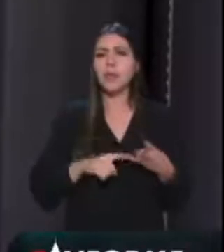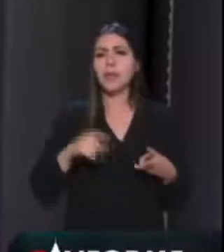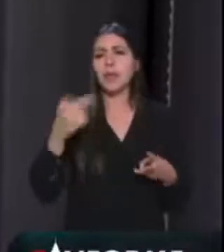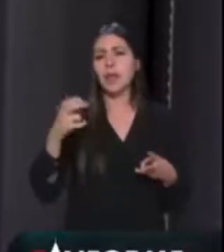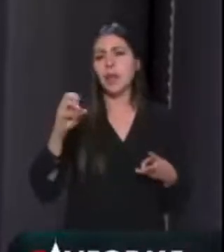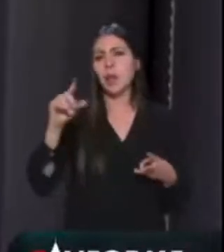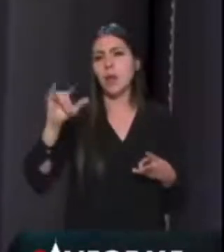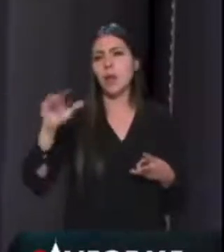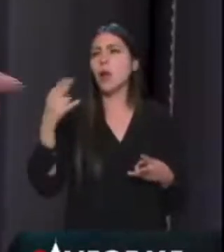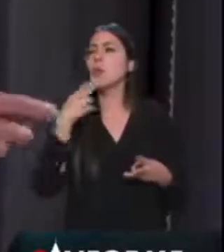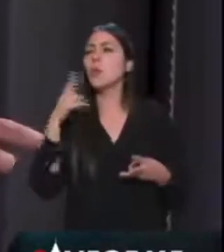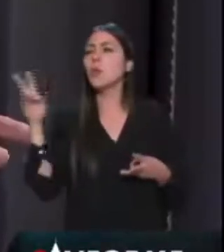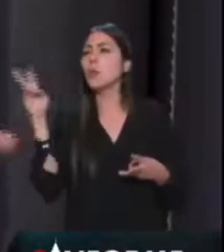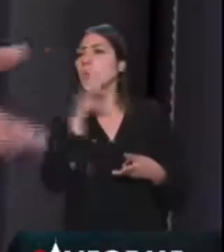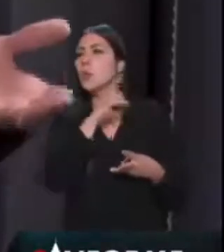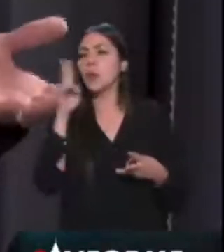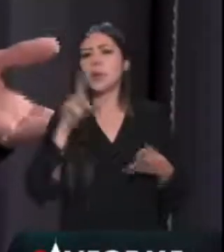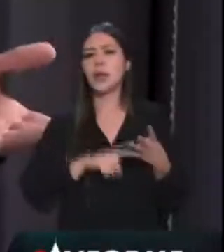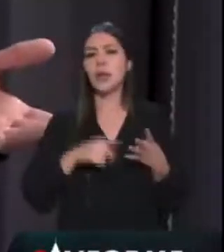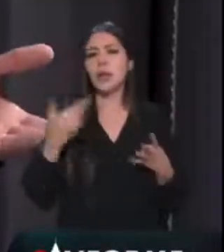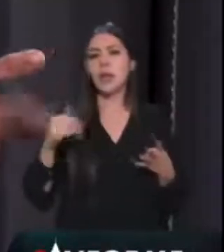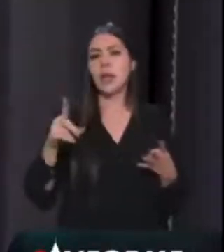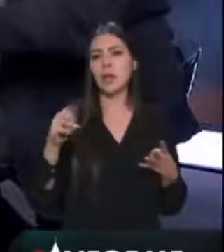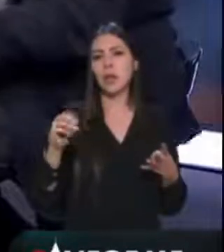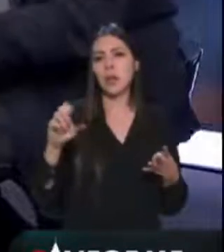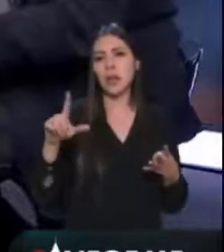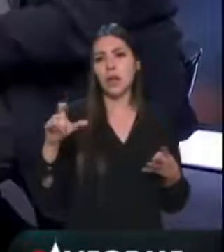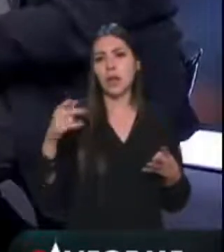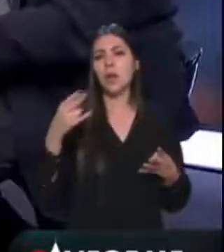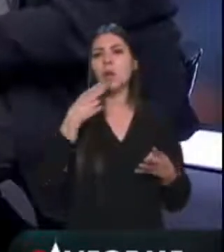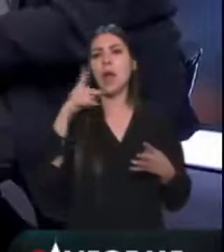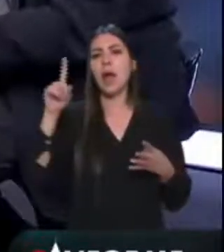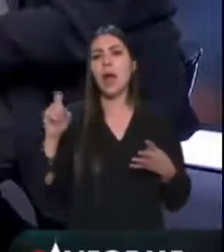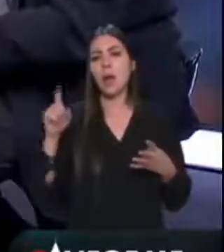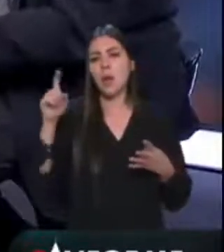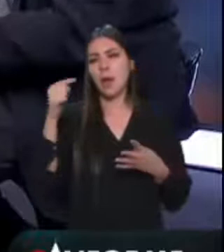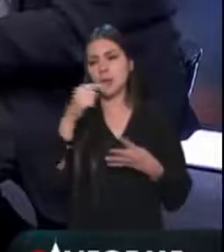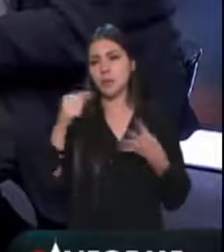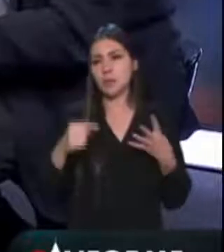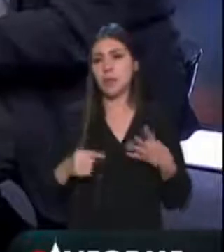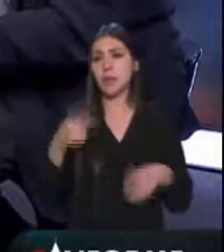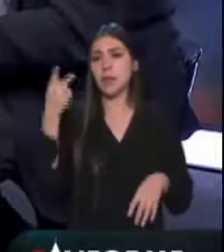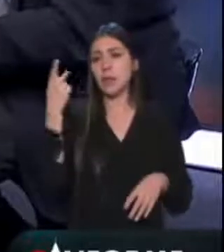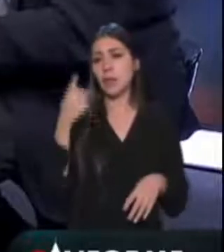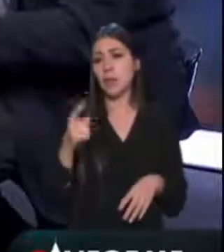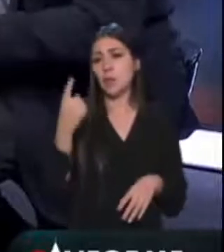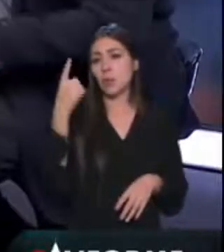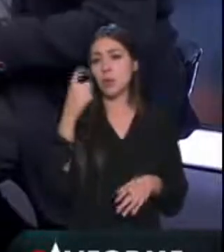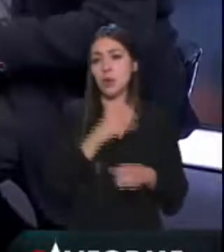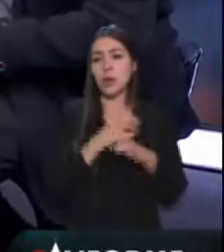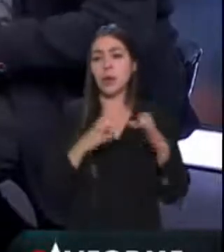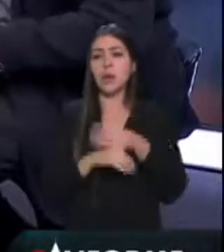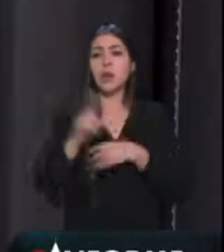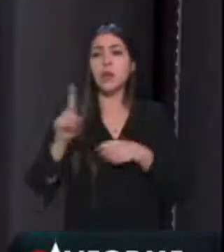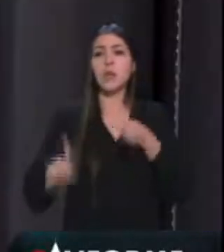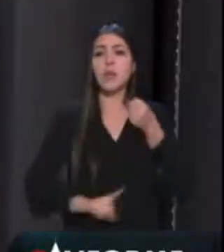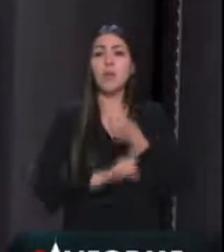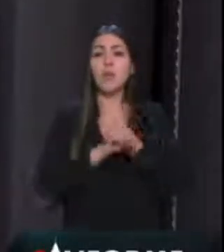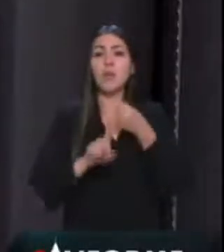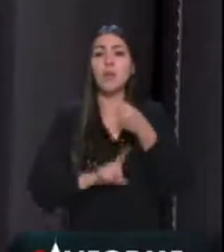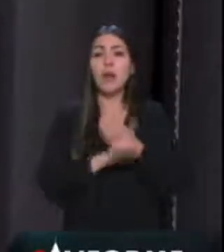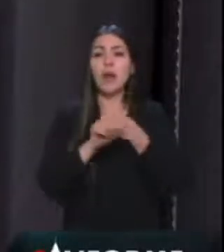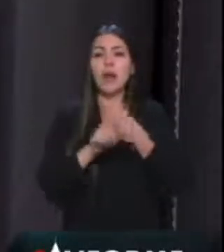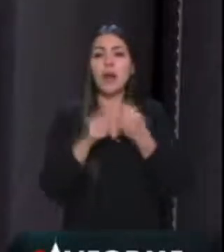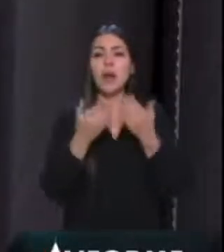eólica utiliza el viento, la hidroeléctrica utiliza el agua. Con una ventaja, no tiene los grandes problemas de intermitencia que